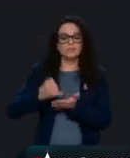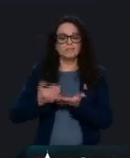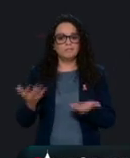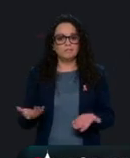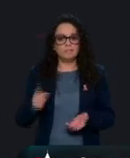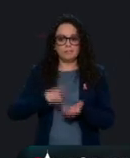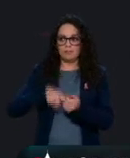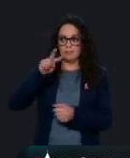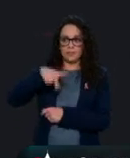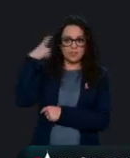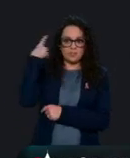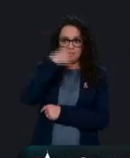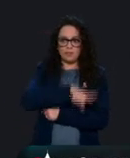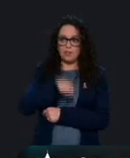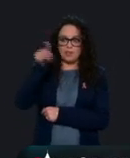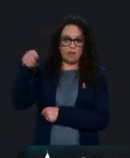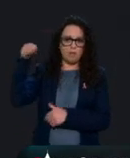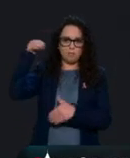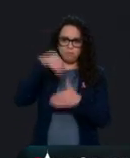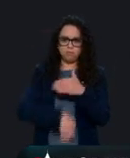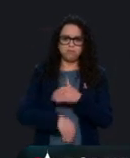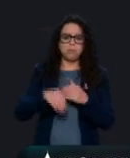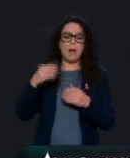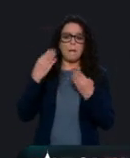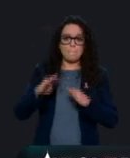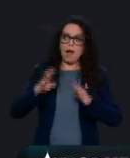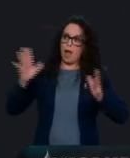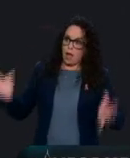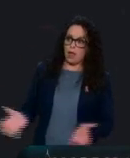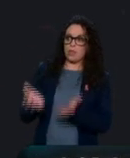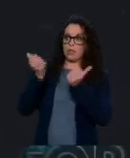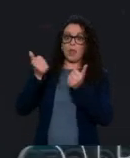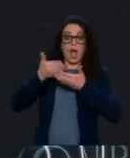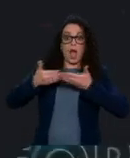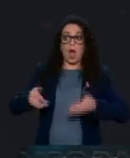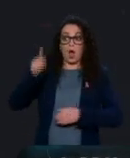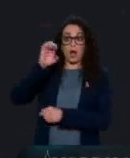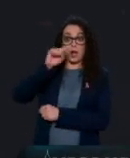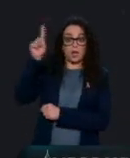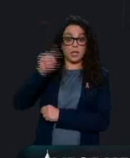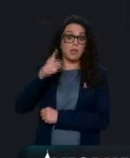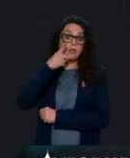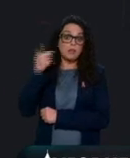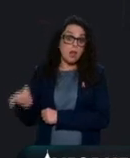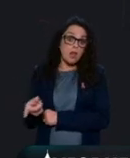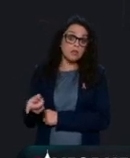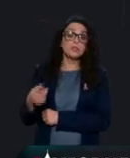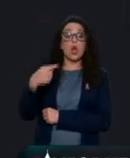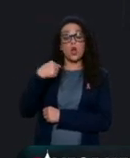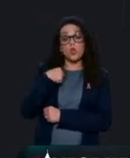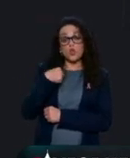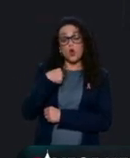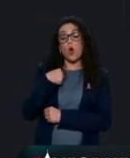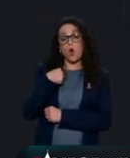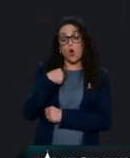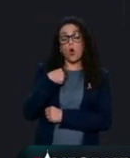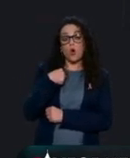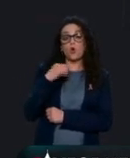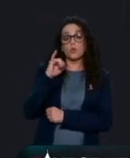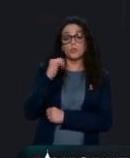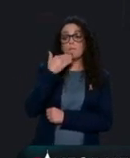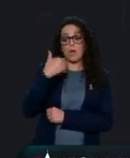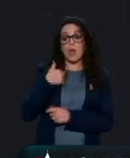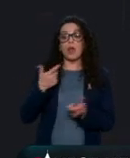bancario que pues ahora Zedillo se da el lujo de hablar de gobernanza y de reconocer errores. Pues debería de empezar